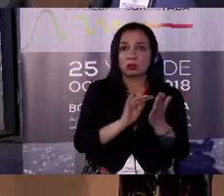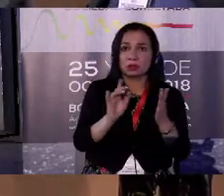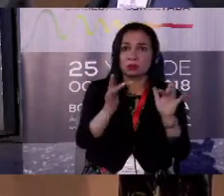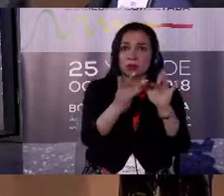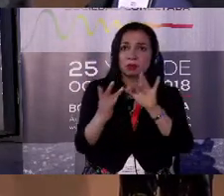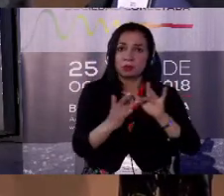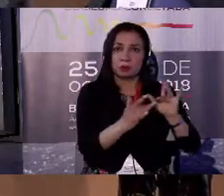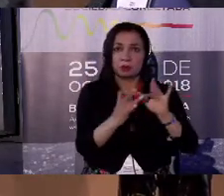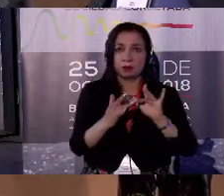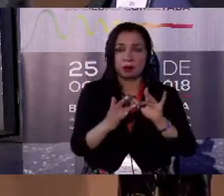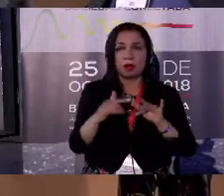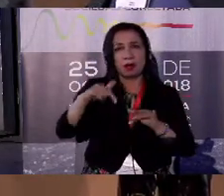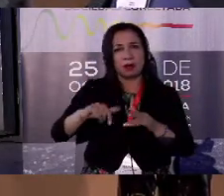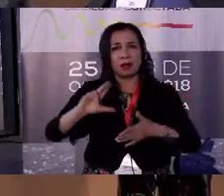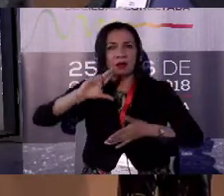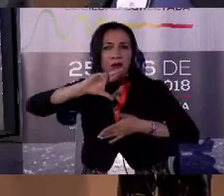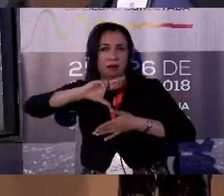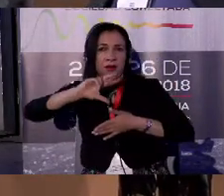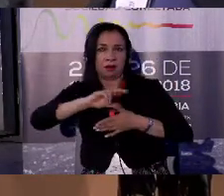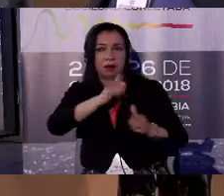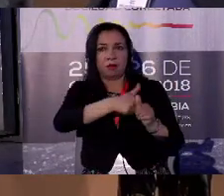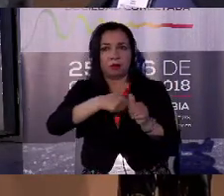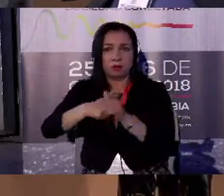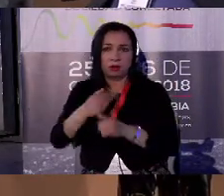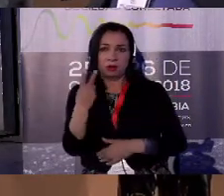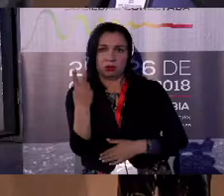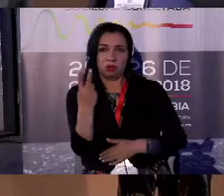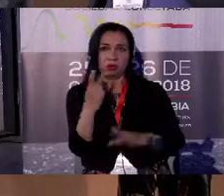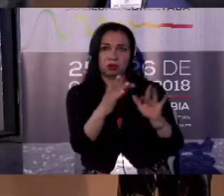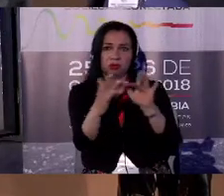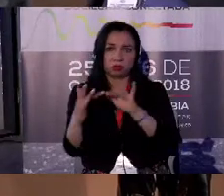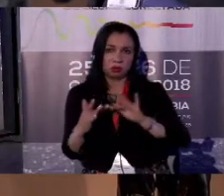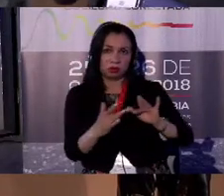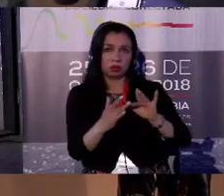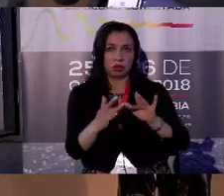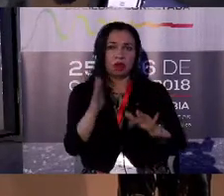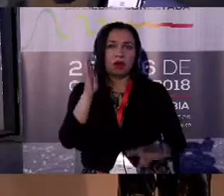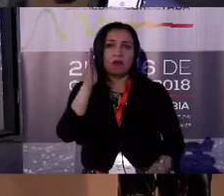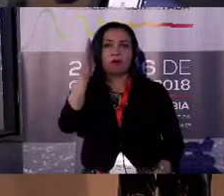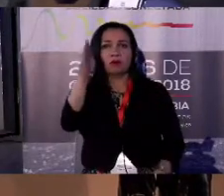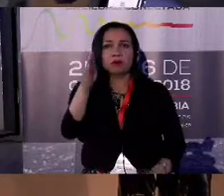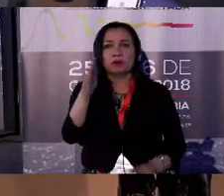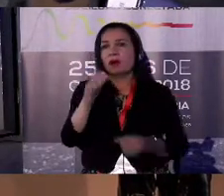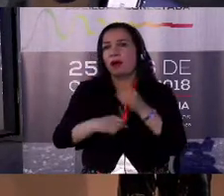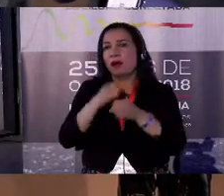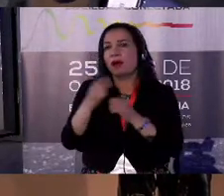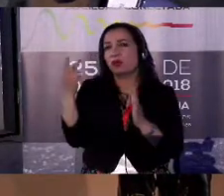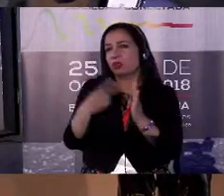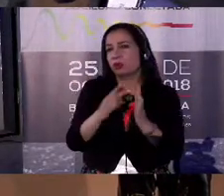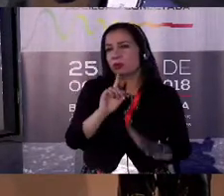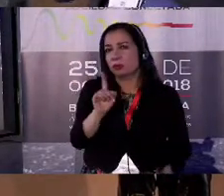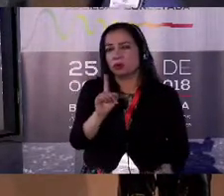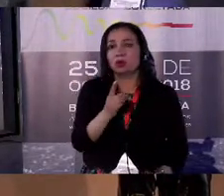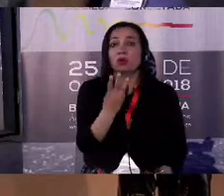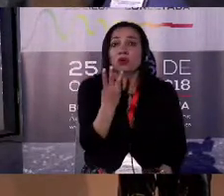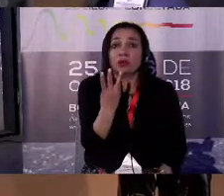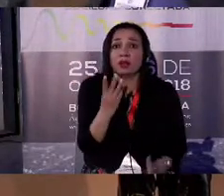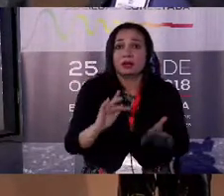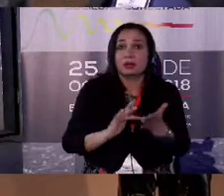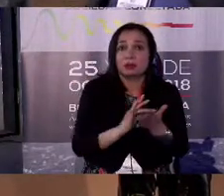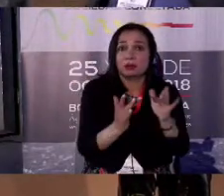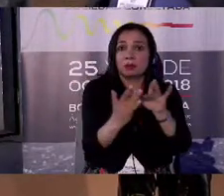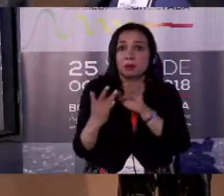hoy día tenemos 2 dispositivos conectados por persona y al año 2021 vamos a pasar a 3 dispositivos por persona conectados. Entonces, se